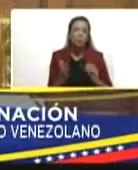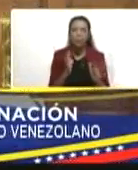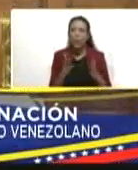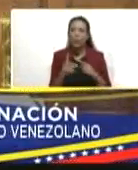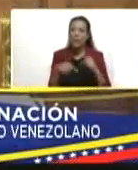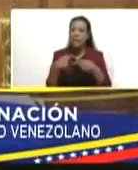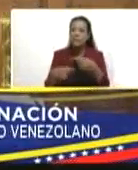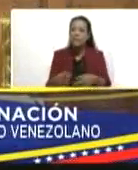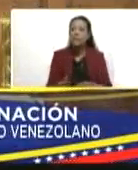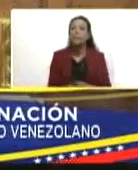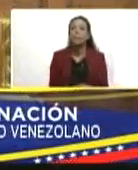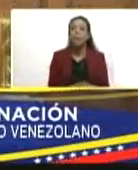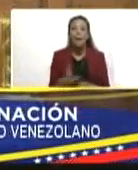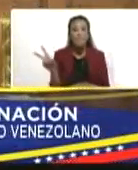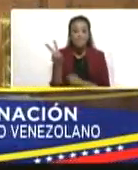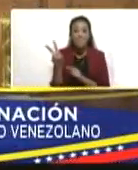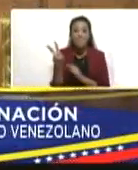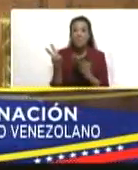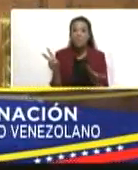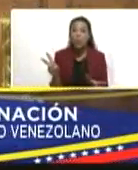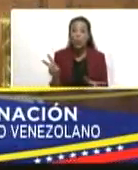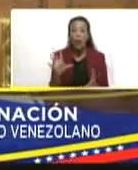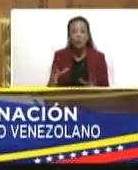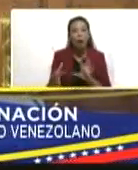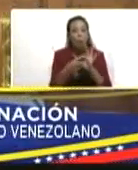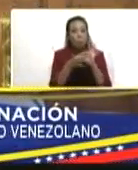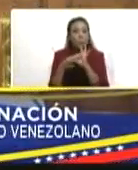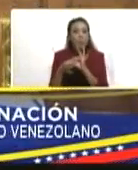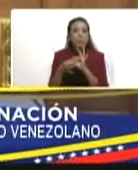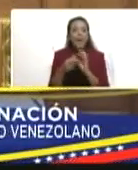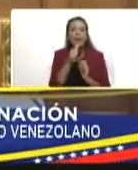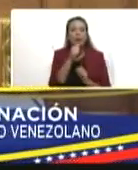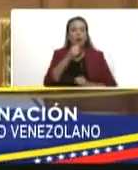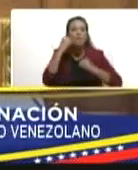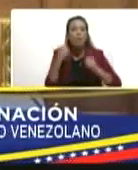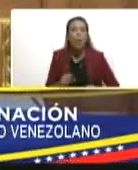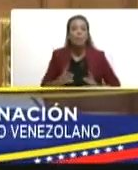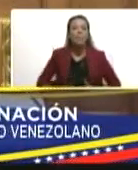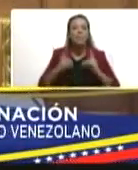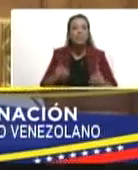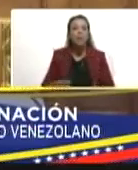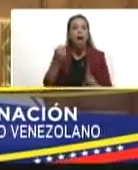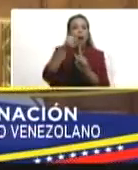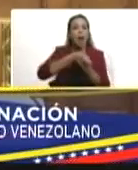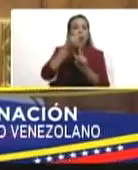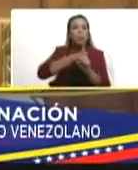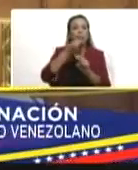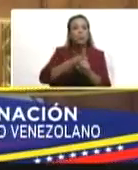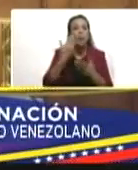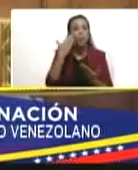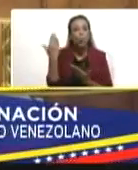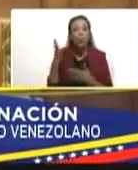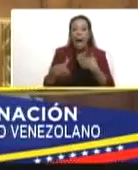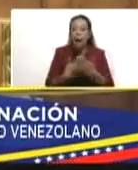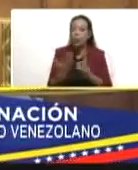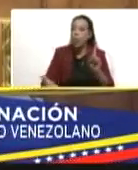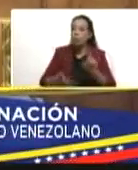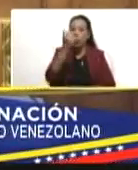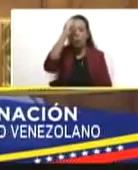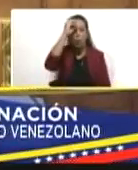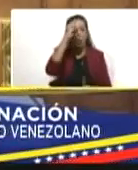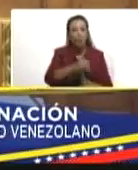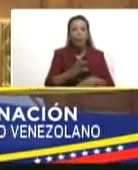18 Venezuela está unida firme y decidida a luchar hasta lograr el gran